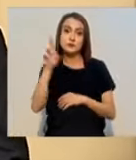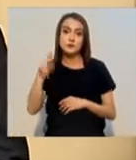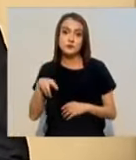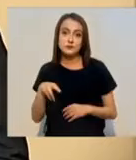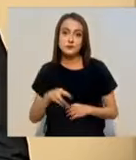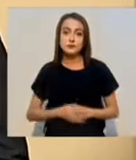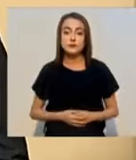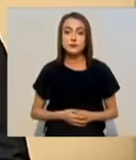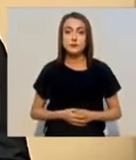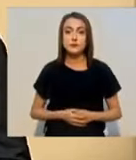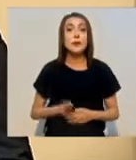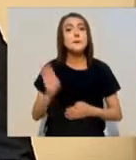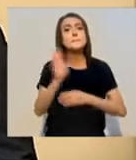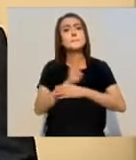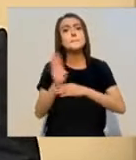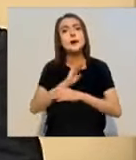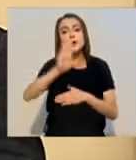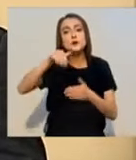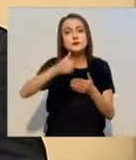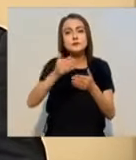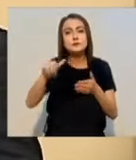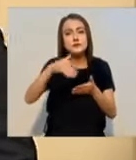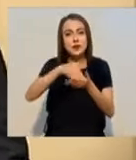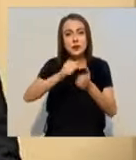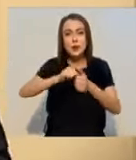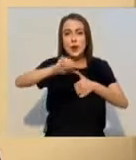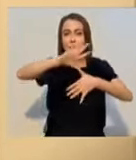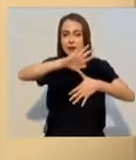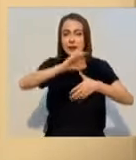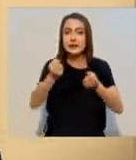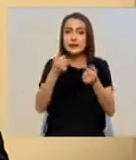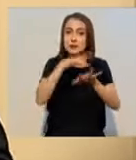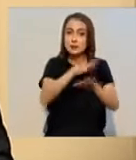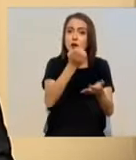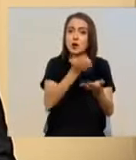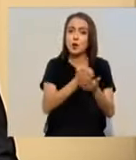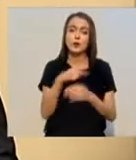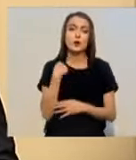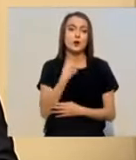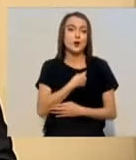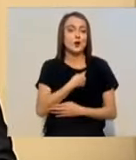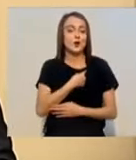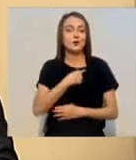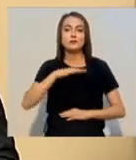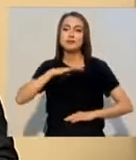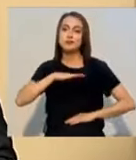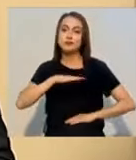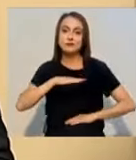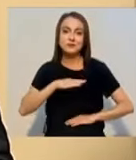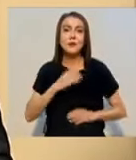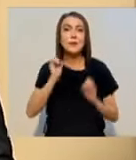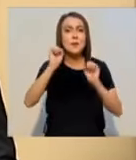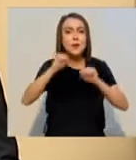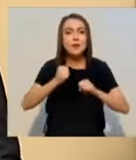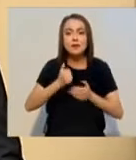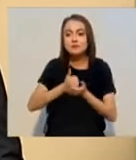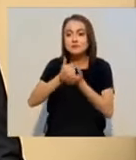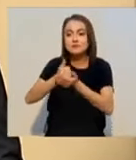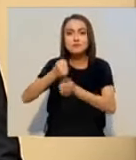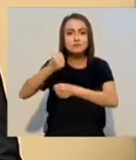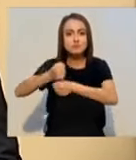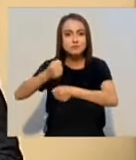Rica. En el Banco Centroamericano de Integración Económica nos sentimos muy complacidos de poder